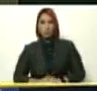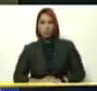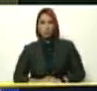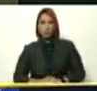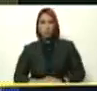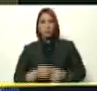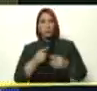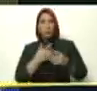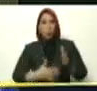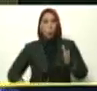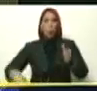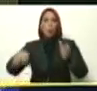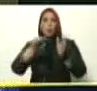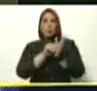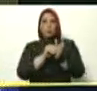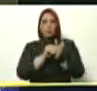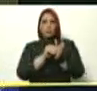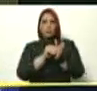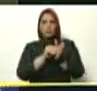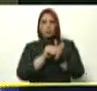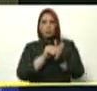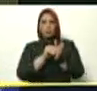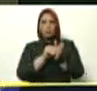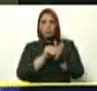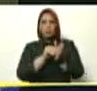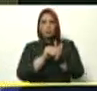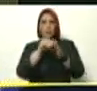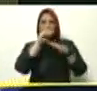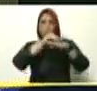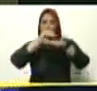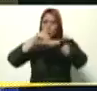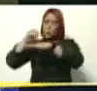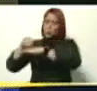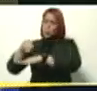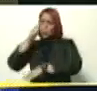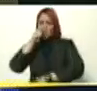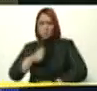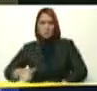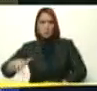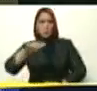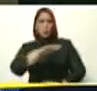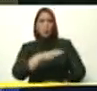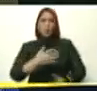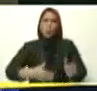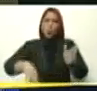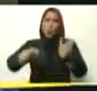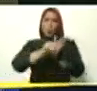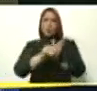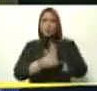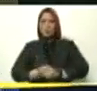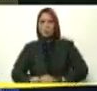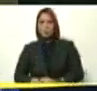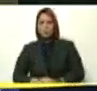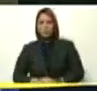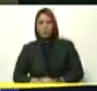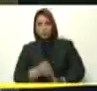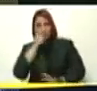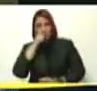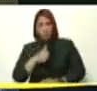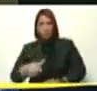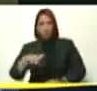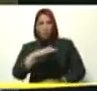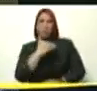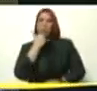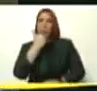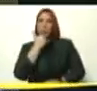y otra vez se le consultó al pueblo nuevamente, y el pueblo casi